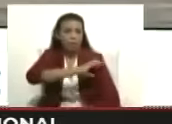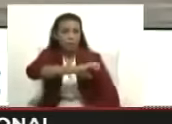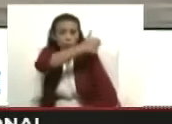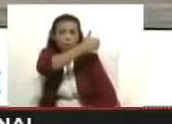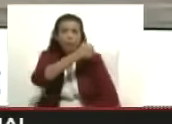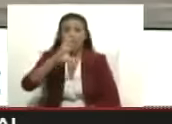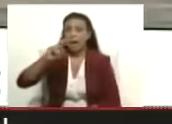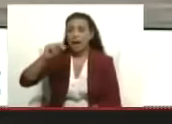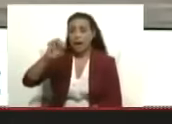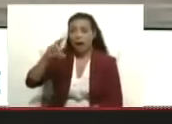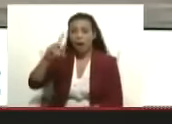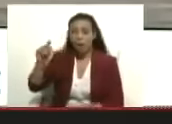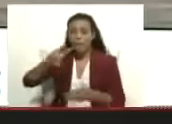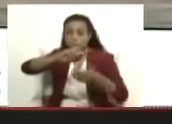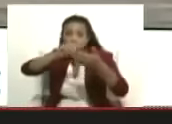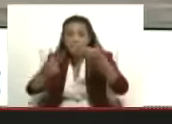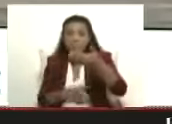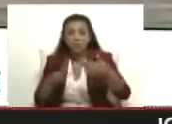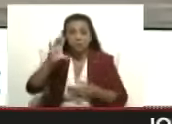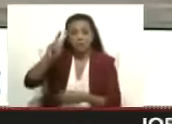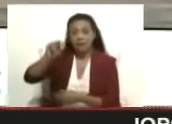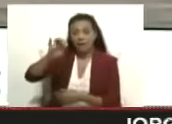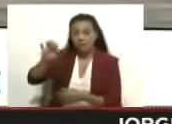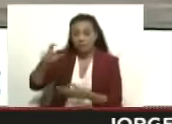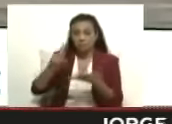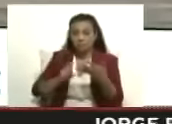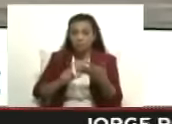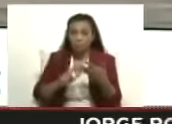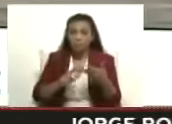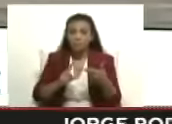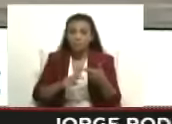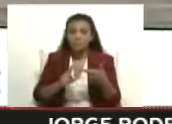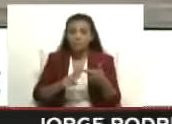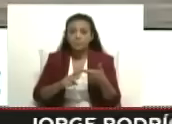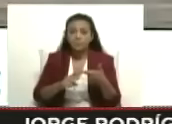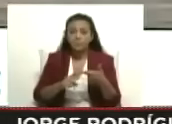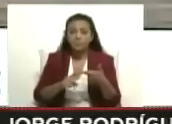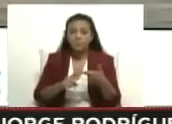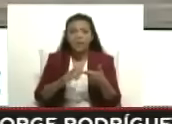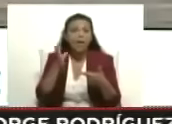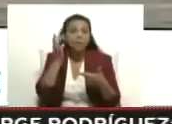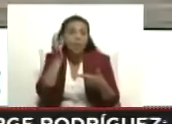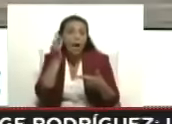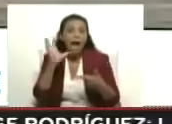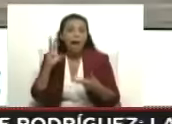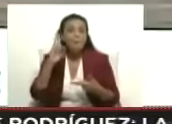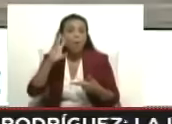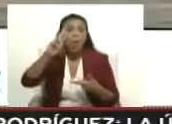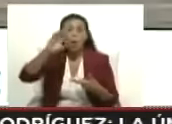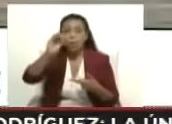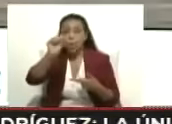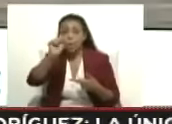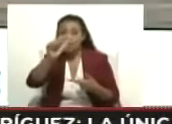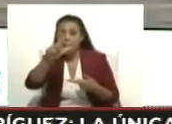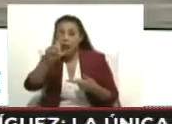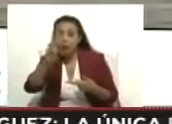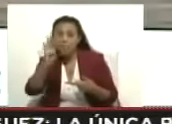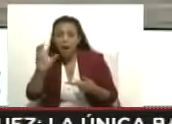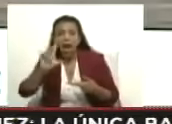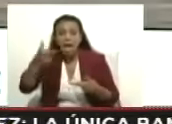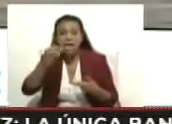Carlos Quintero, vicepresidente del Consejo Nacional Electoral. Rectora Rosalba